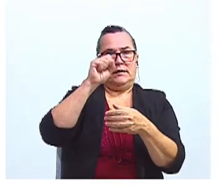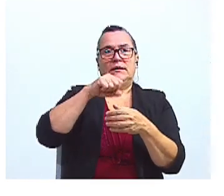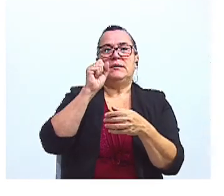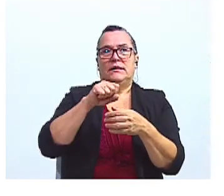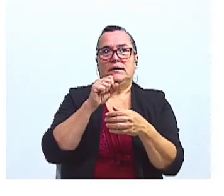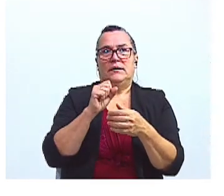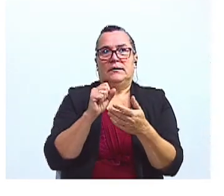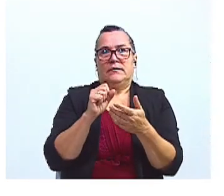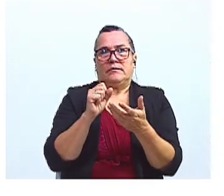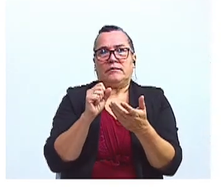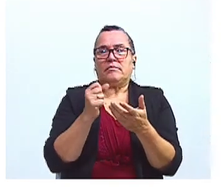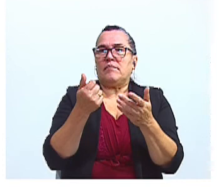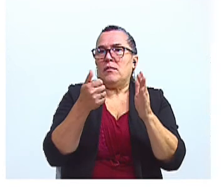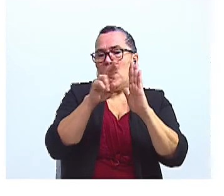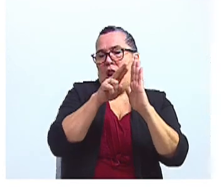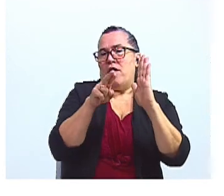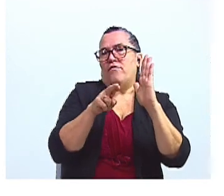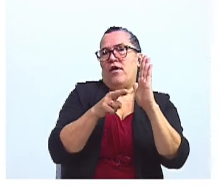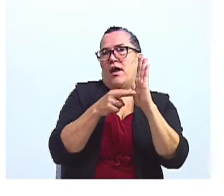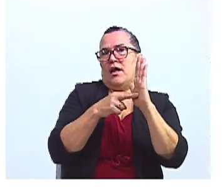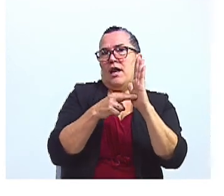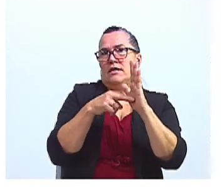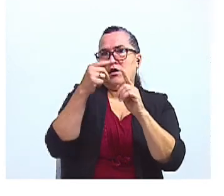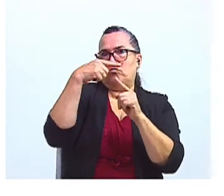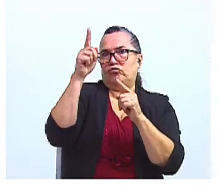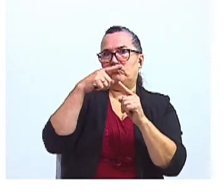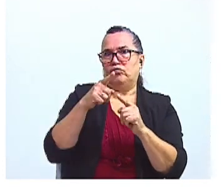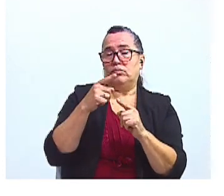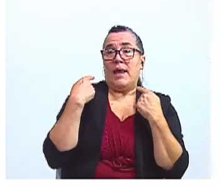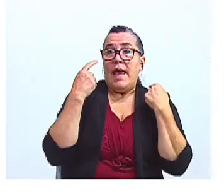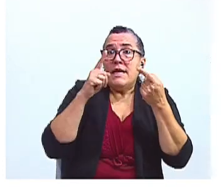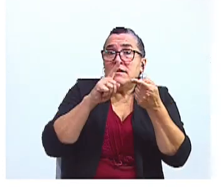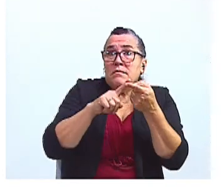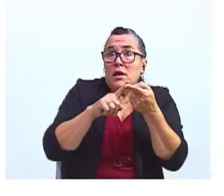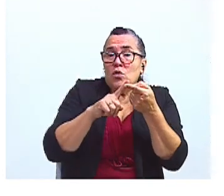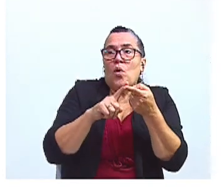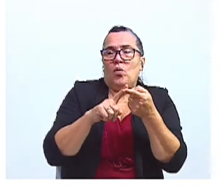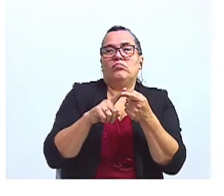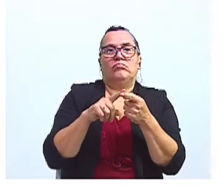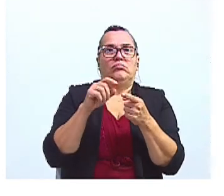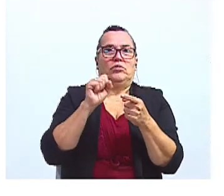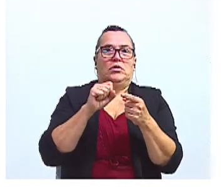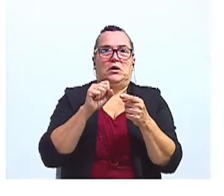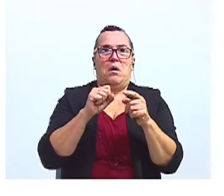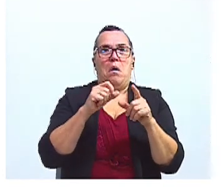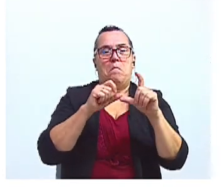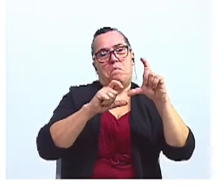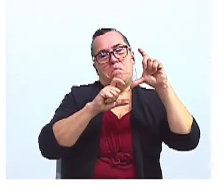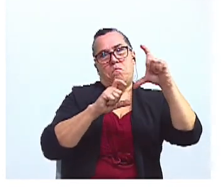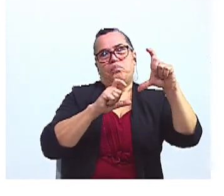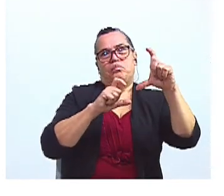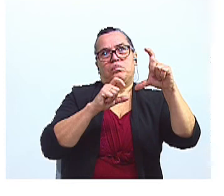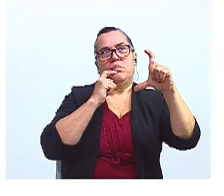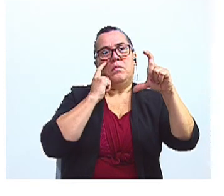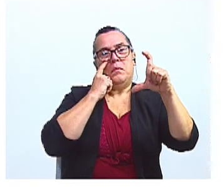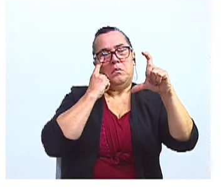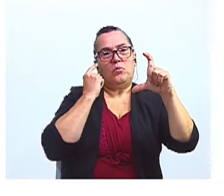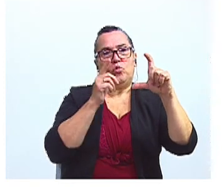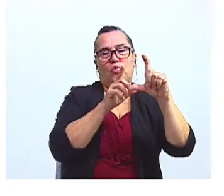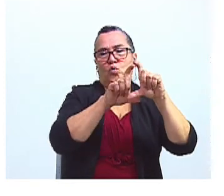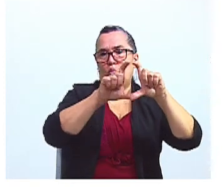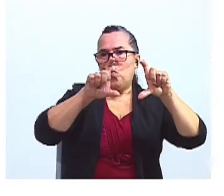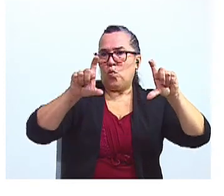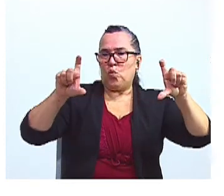corresponde según las reglas de acentuación gráfica del español, tanto en palabras escritas en su totalidad